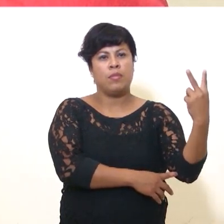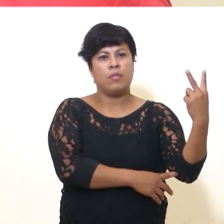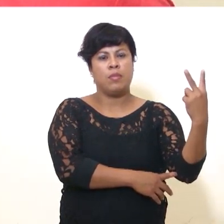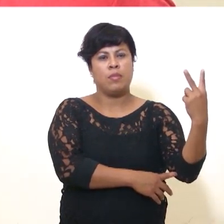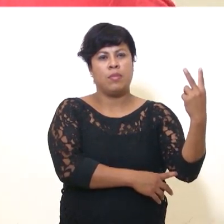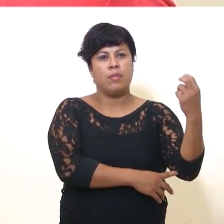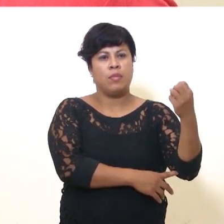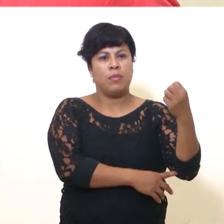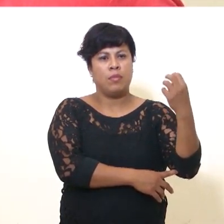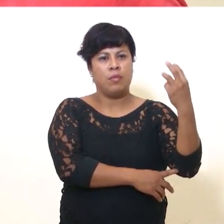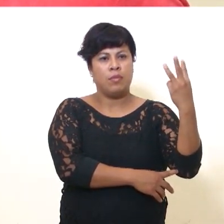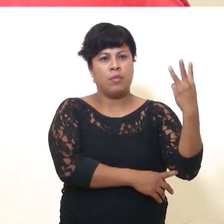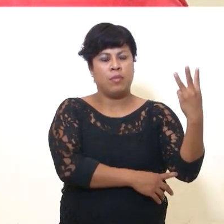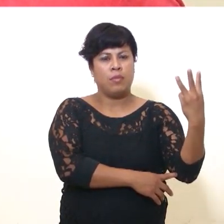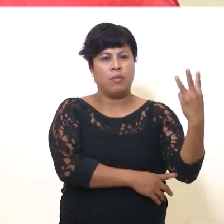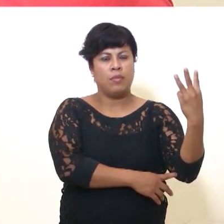1,